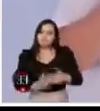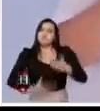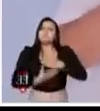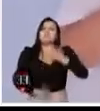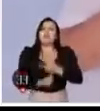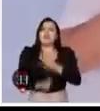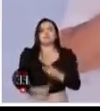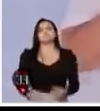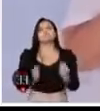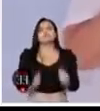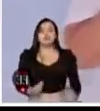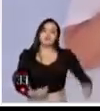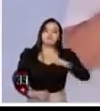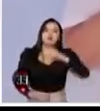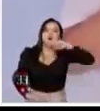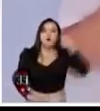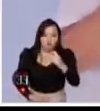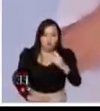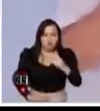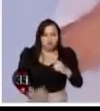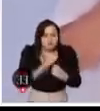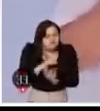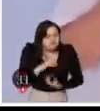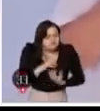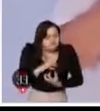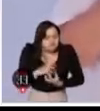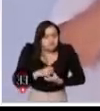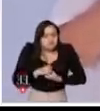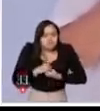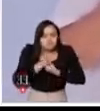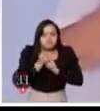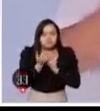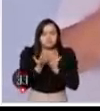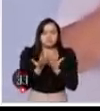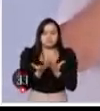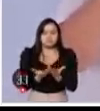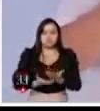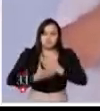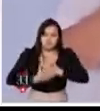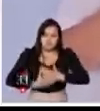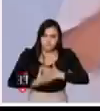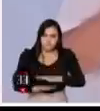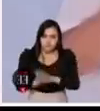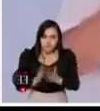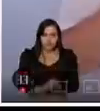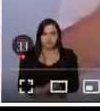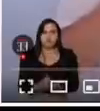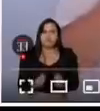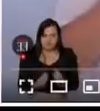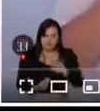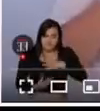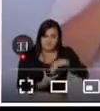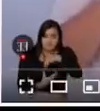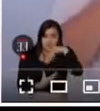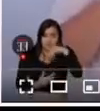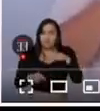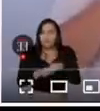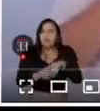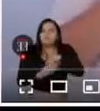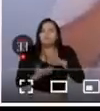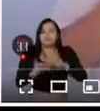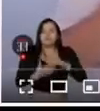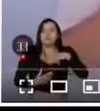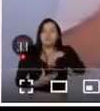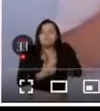alma limpiar nuestro corazón y poder tener una colombia en paz tener nuestra alma en paz yo sí les digo